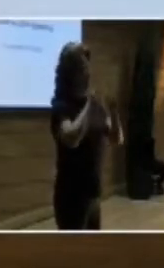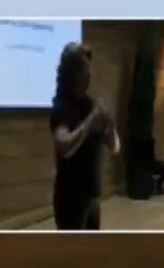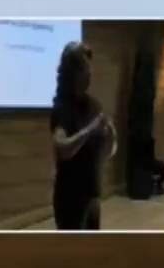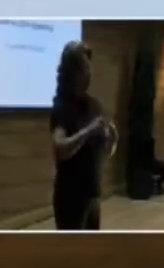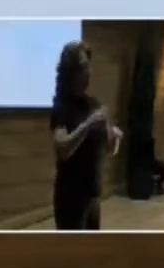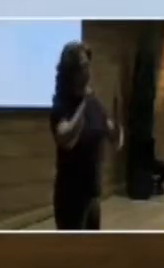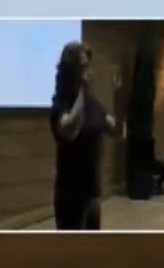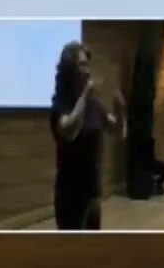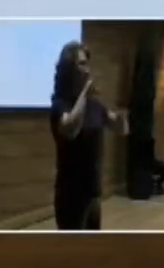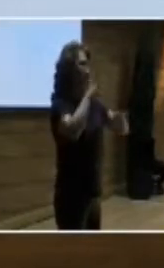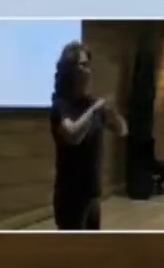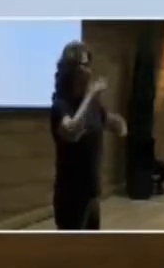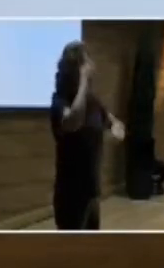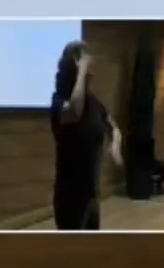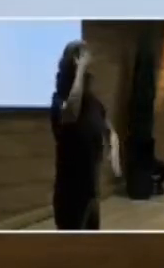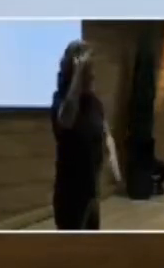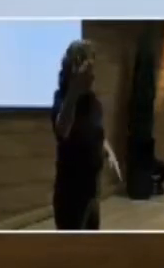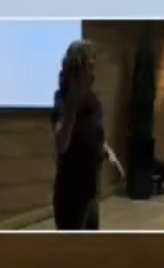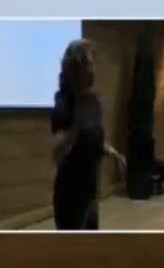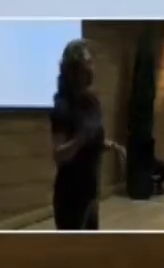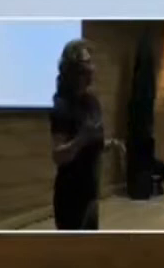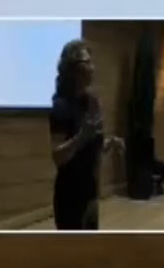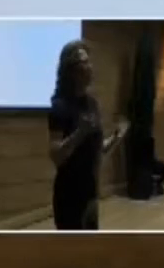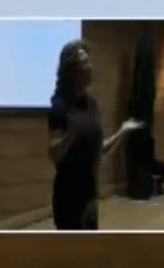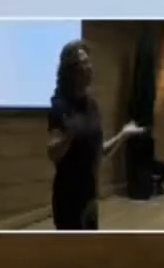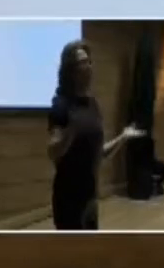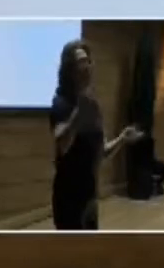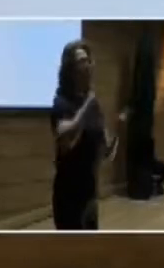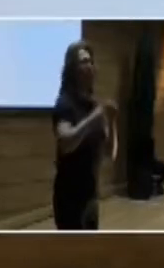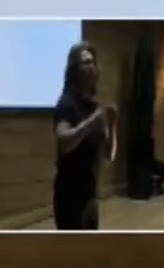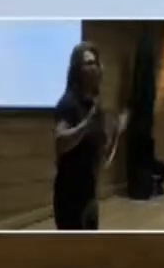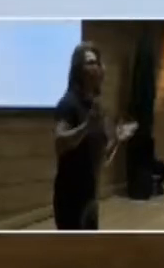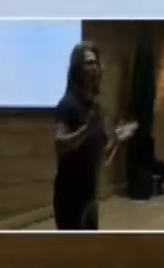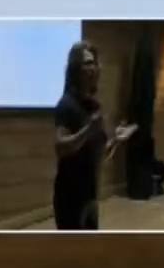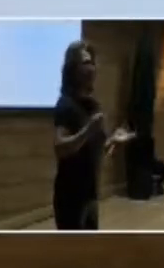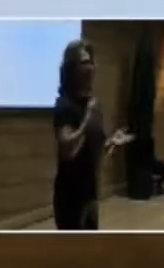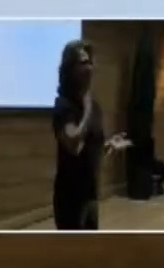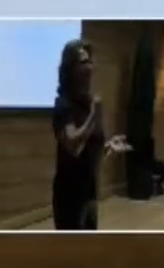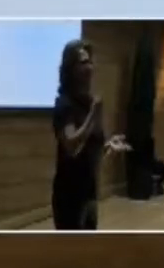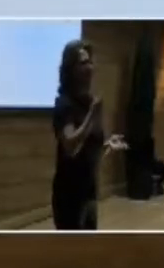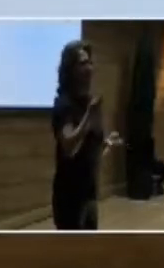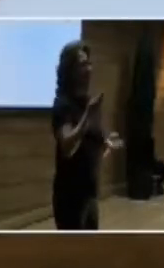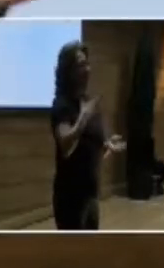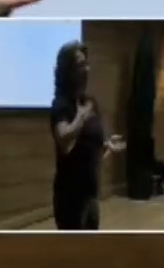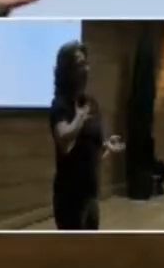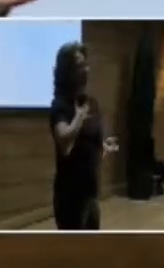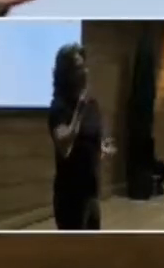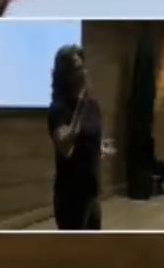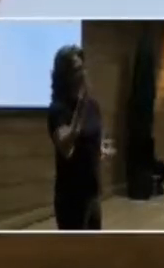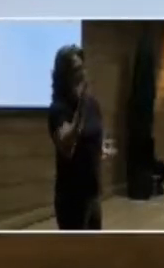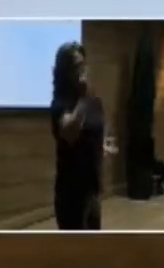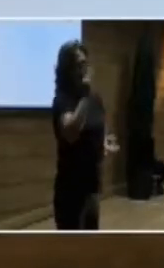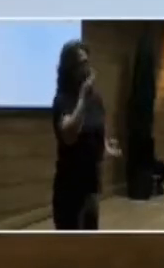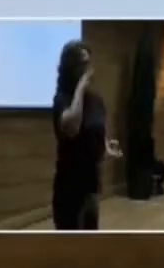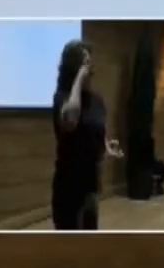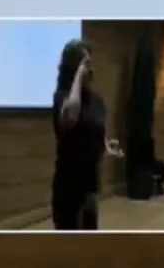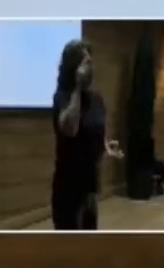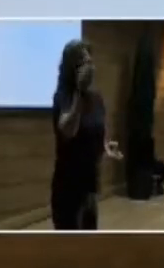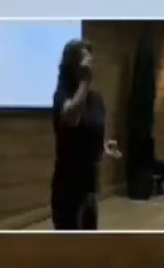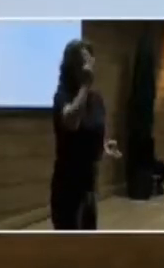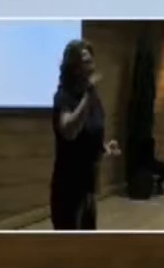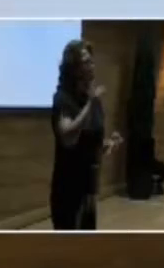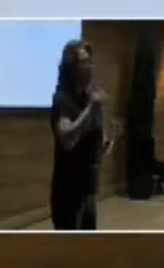demencias. Bien, dimensiones del problema. Como digo, granito de arena a la polémica. Hablamos de 1 millón de enfermos,